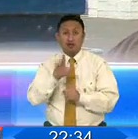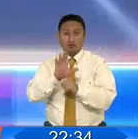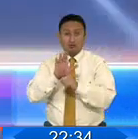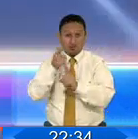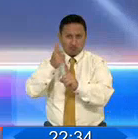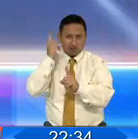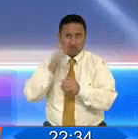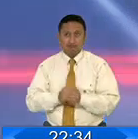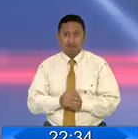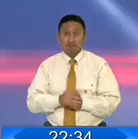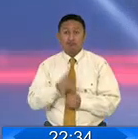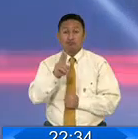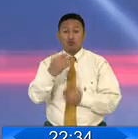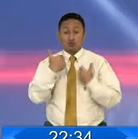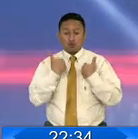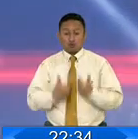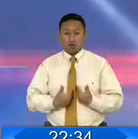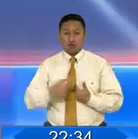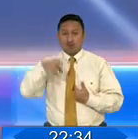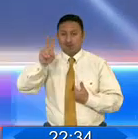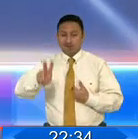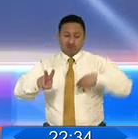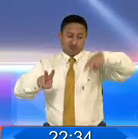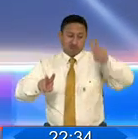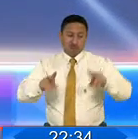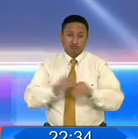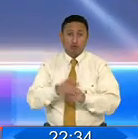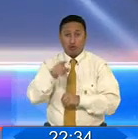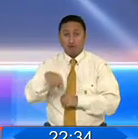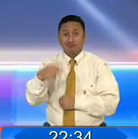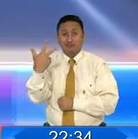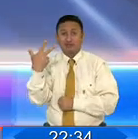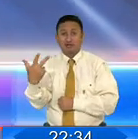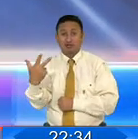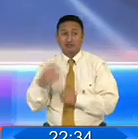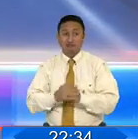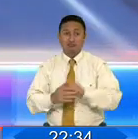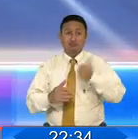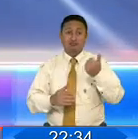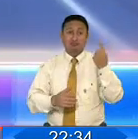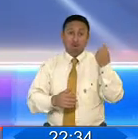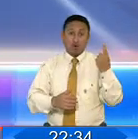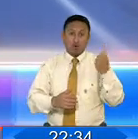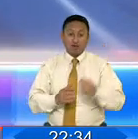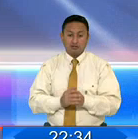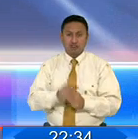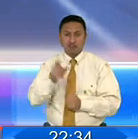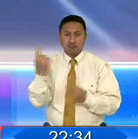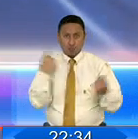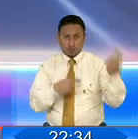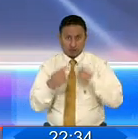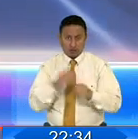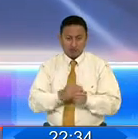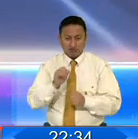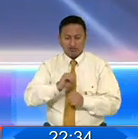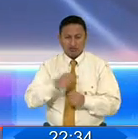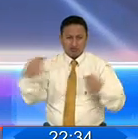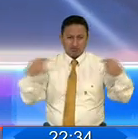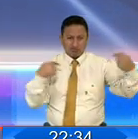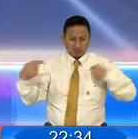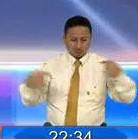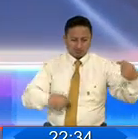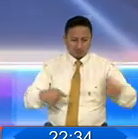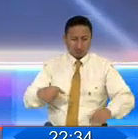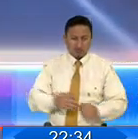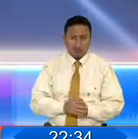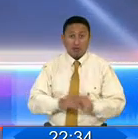cuentas. Dos cuerpos quedaron tendidos en la calzada, el uno tenía 3 impactos de bala y el otro 11, los heridos igual fueron alcanzados por varios proyectiles,